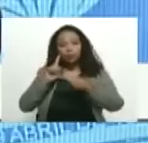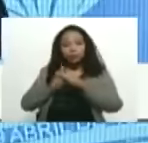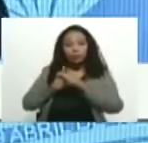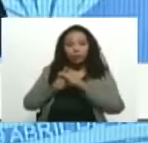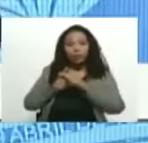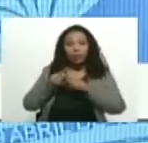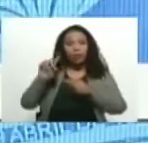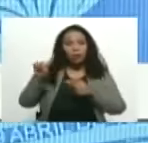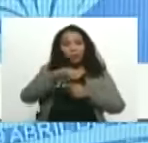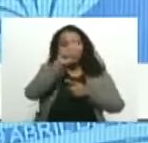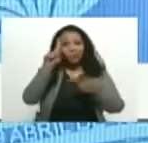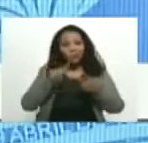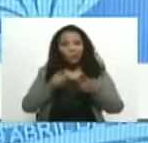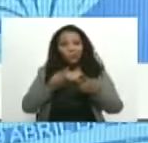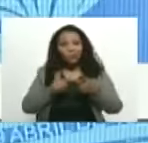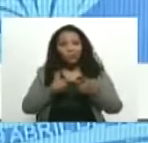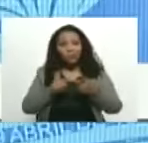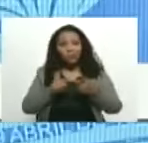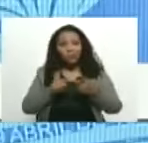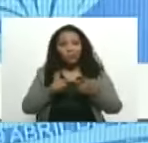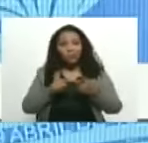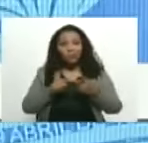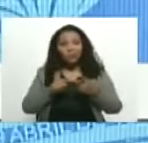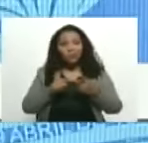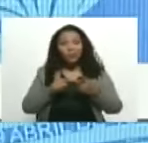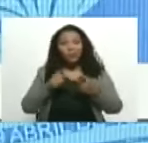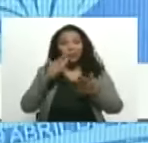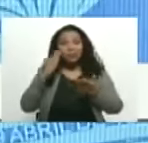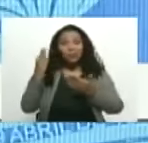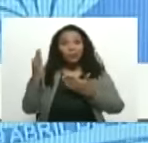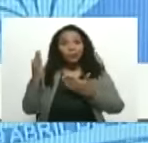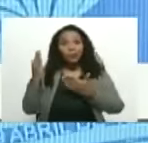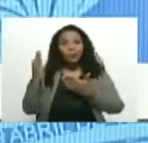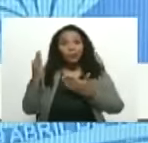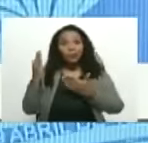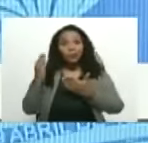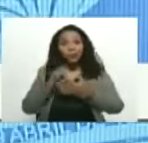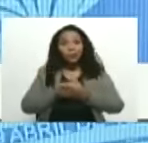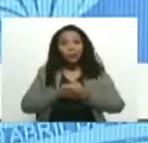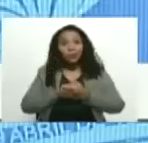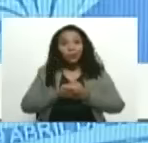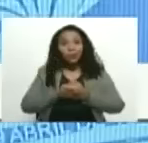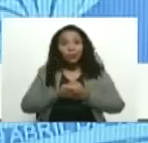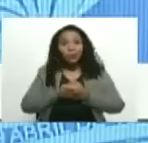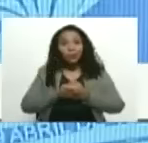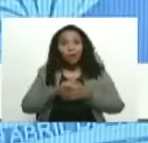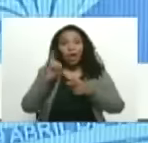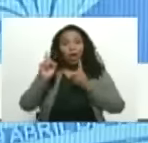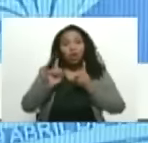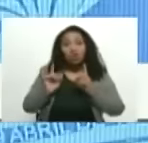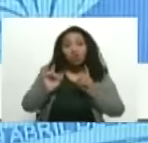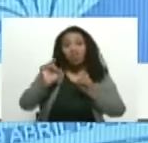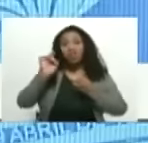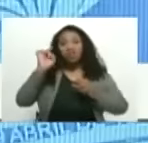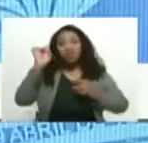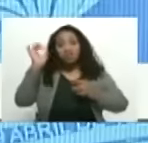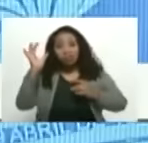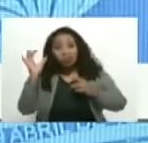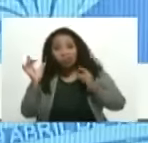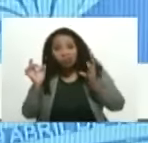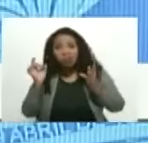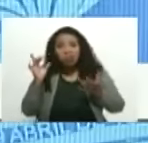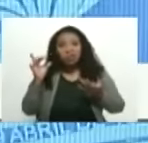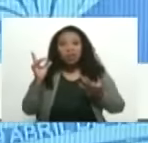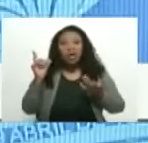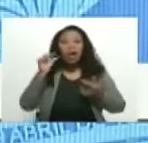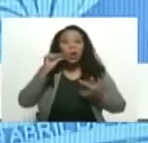la segunda fue una operación de exterminio del G3. Eso fue lo que hicieron. Se echaron a Ramos Aluba, a Rosales,